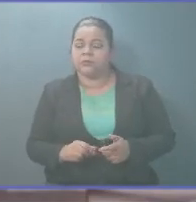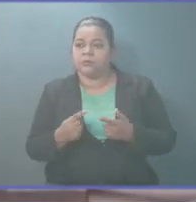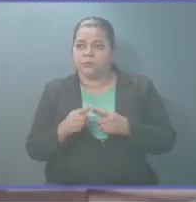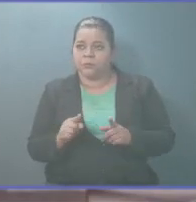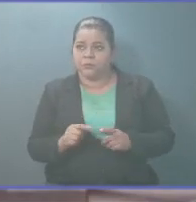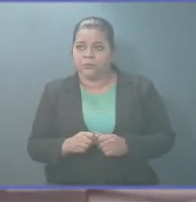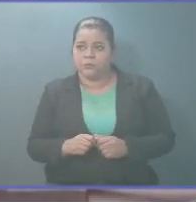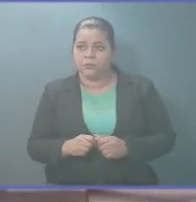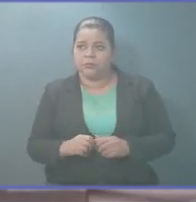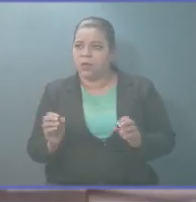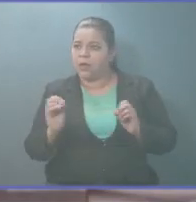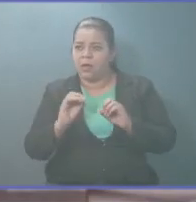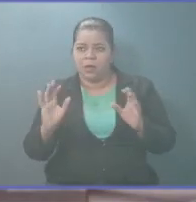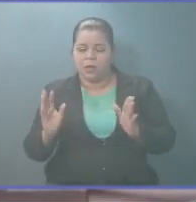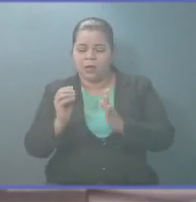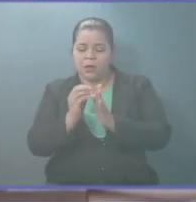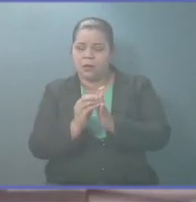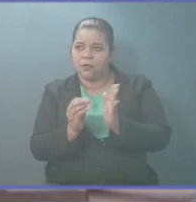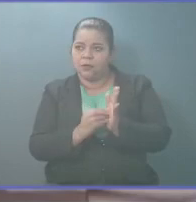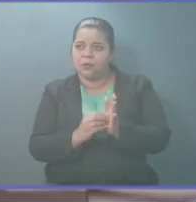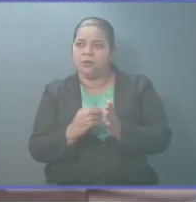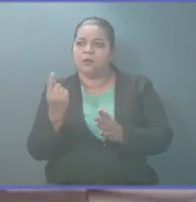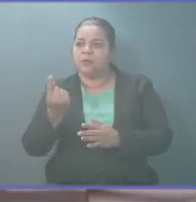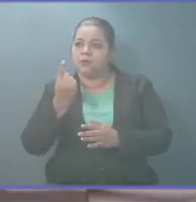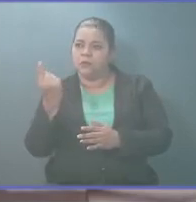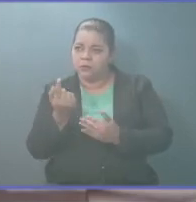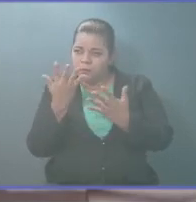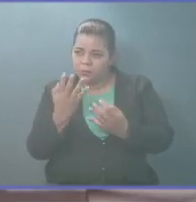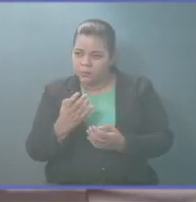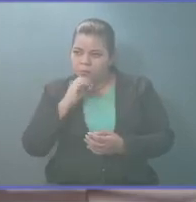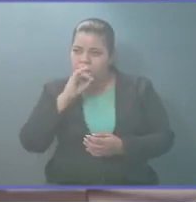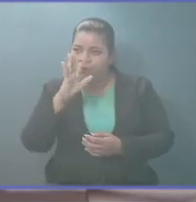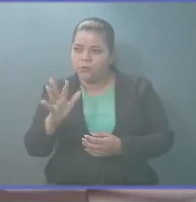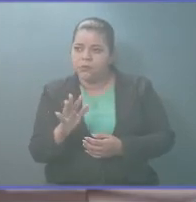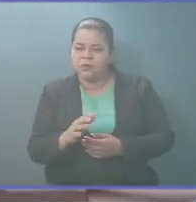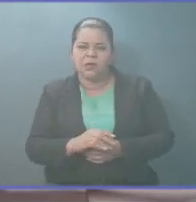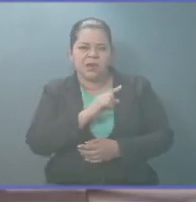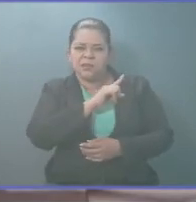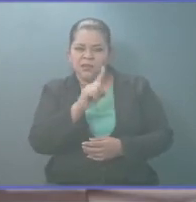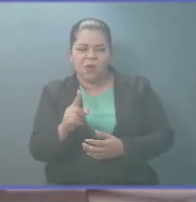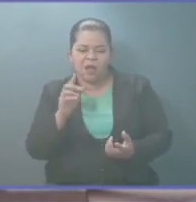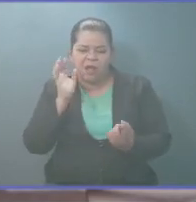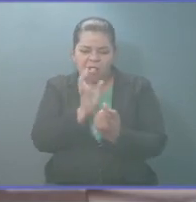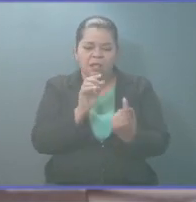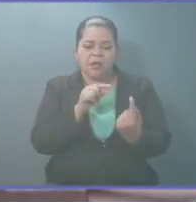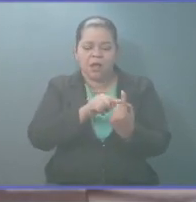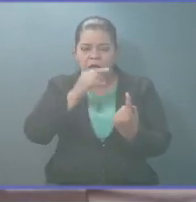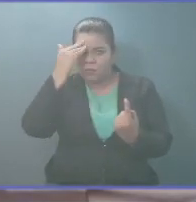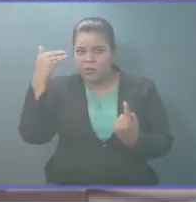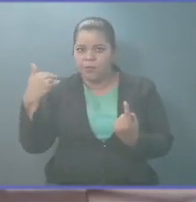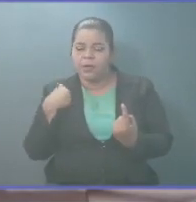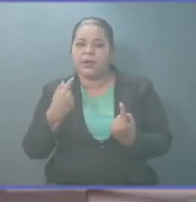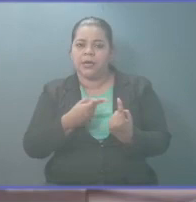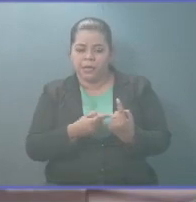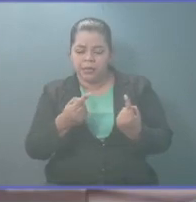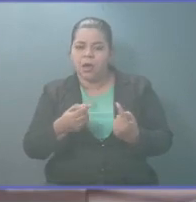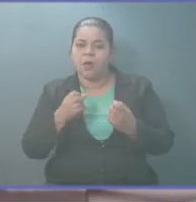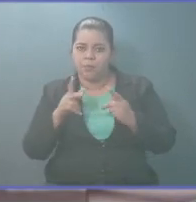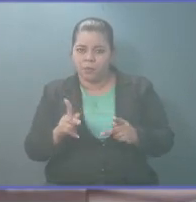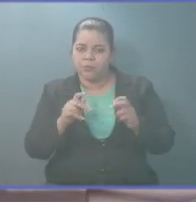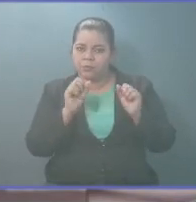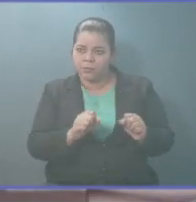2 estructuras organizativas de la Corte Suprema de Justicia. Oiga, ¿para qué prioridades, colegas? Medio